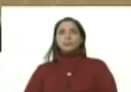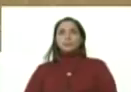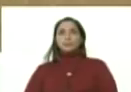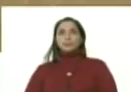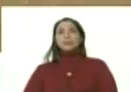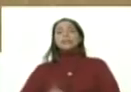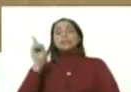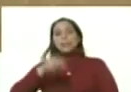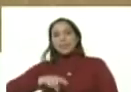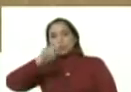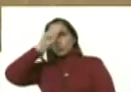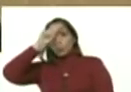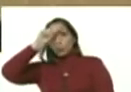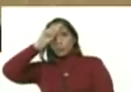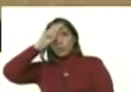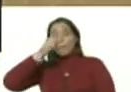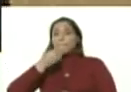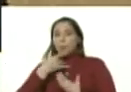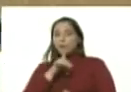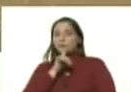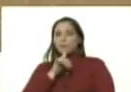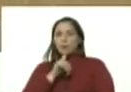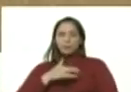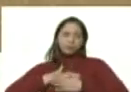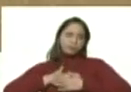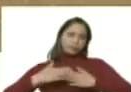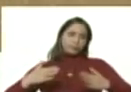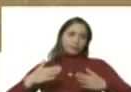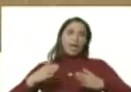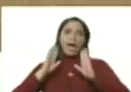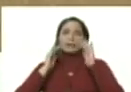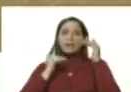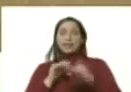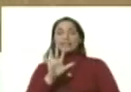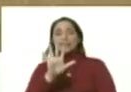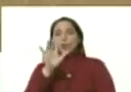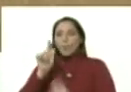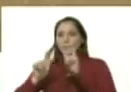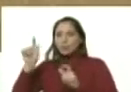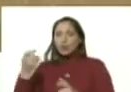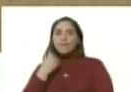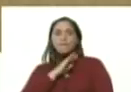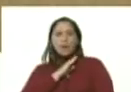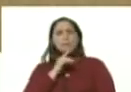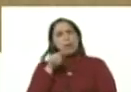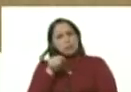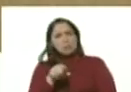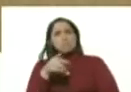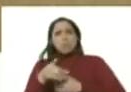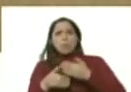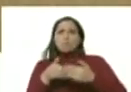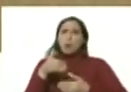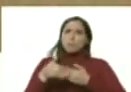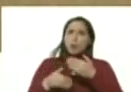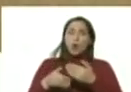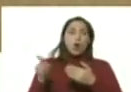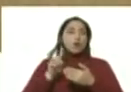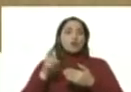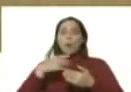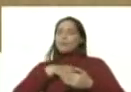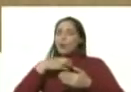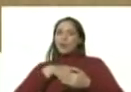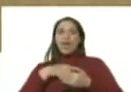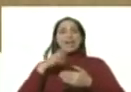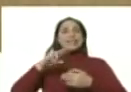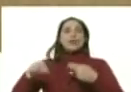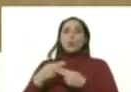también Turquía nos ha dado la buena noticia que está dispuesta a atender a 5 de los pacientes, y así poco a poco no va a poder ningún bloqueo evitar que